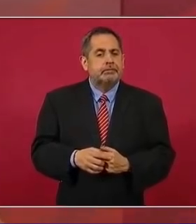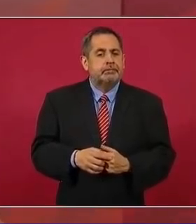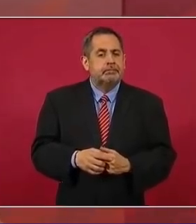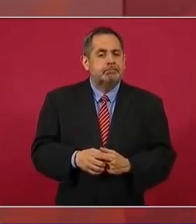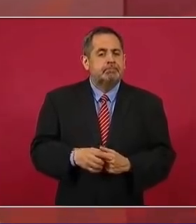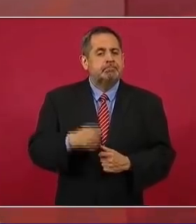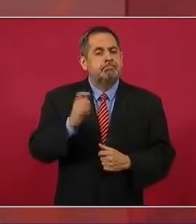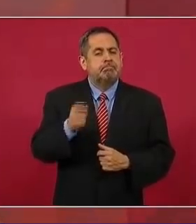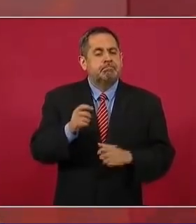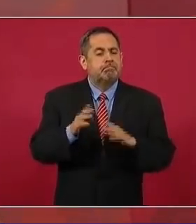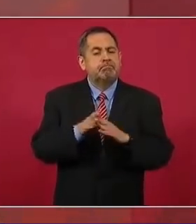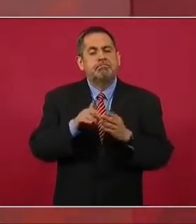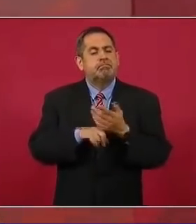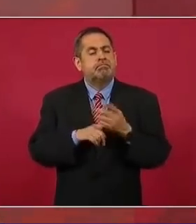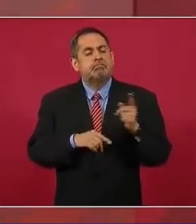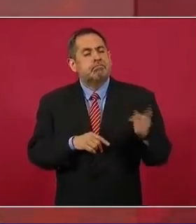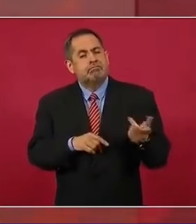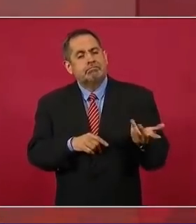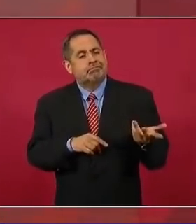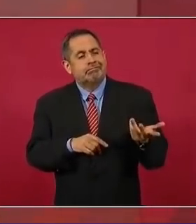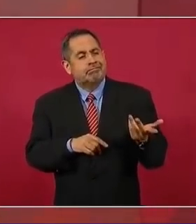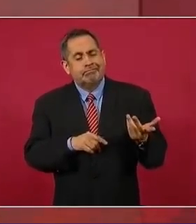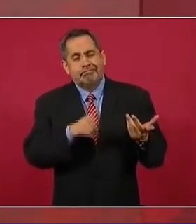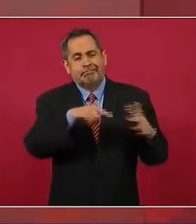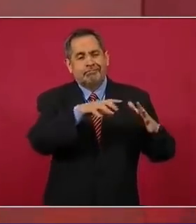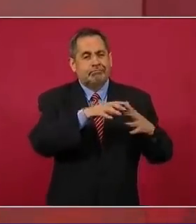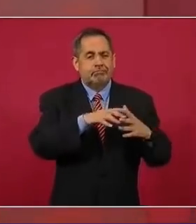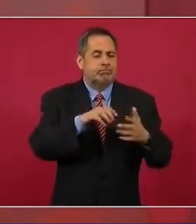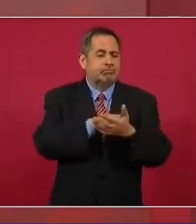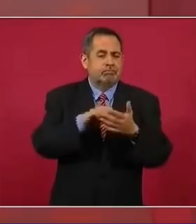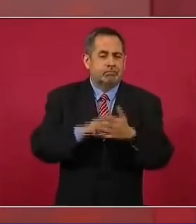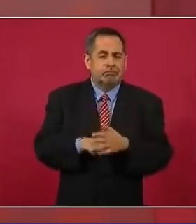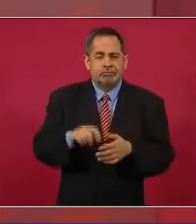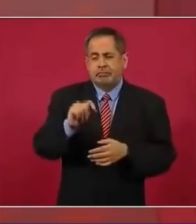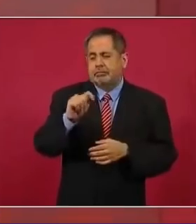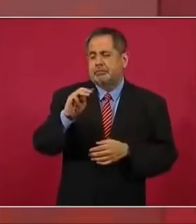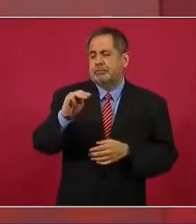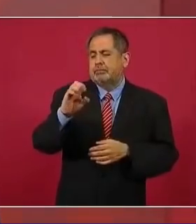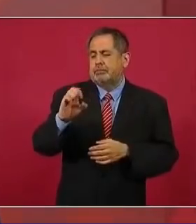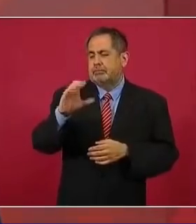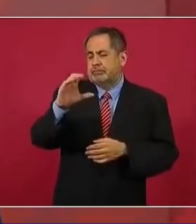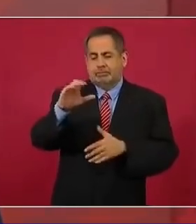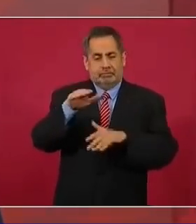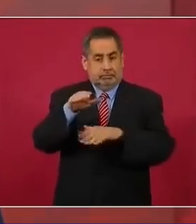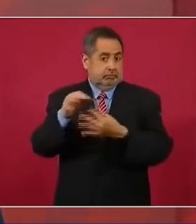en cuestiones fundamentales como el tratado comercial,